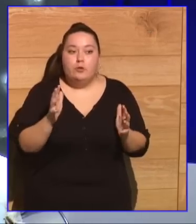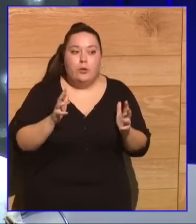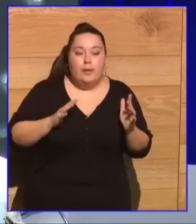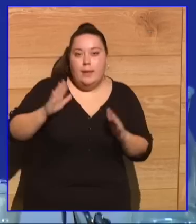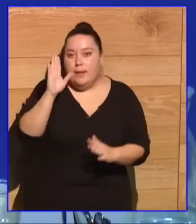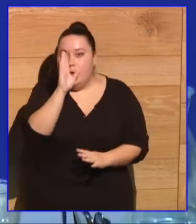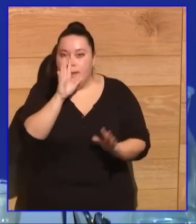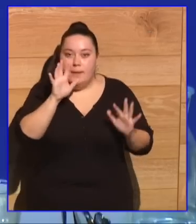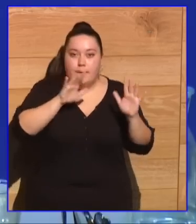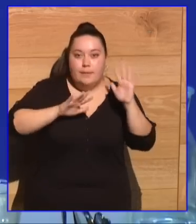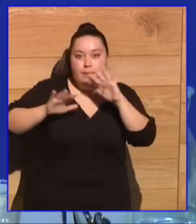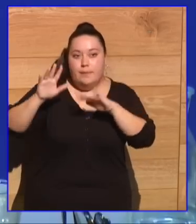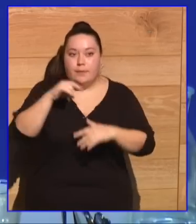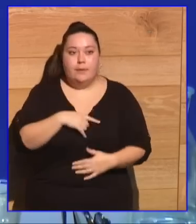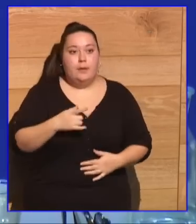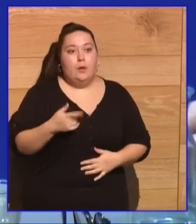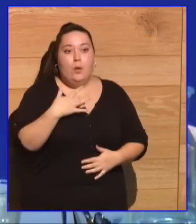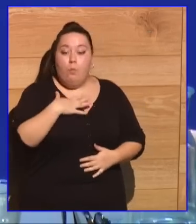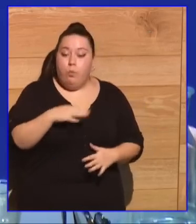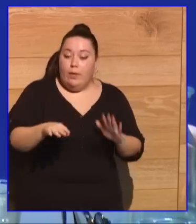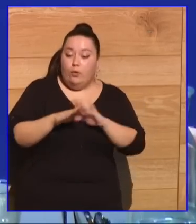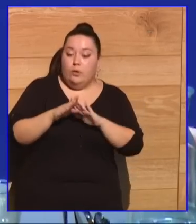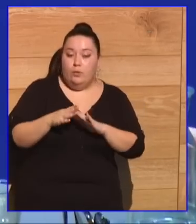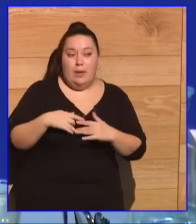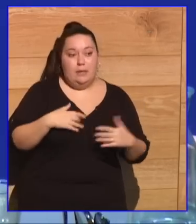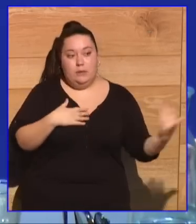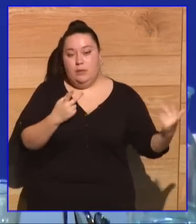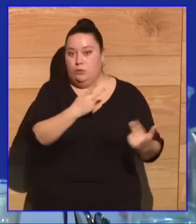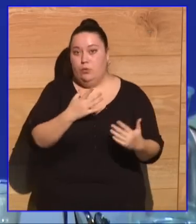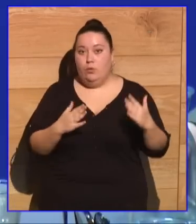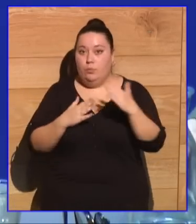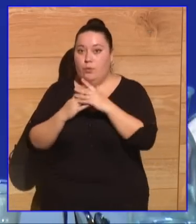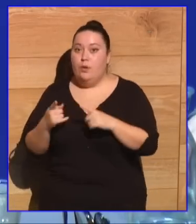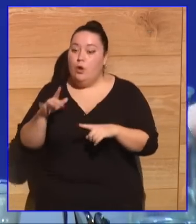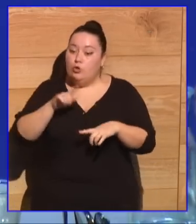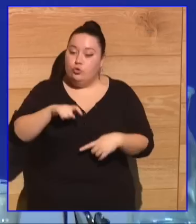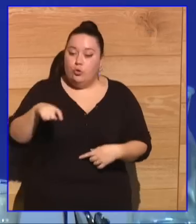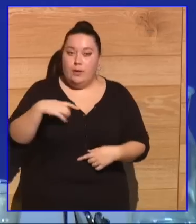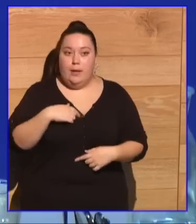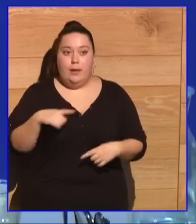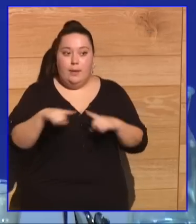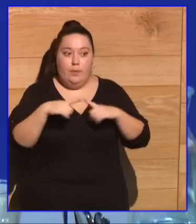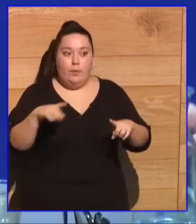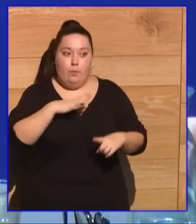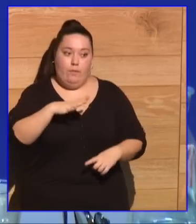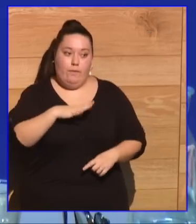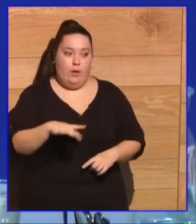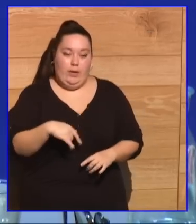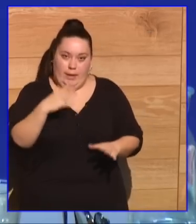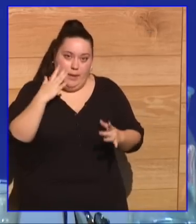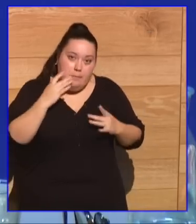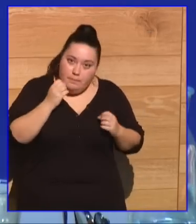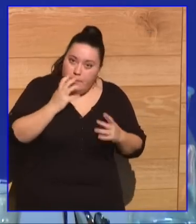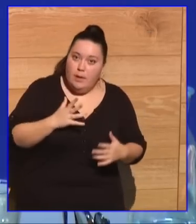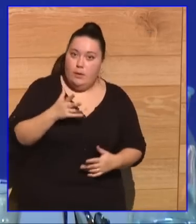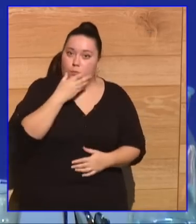¿Puedes, Rodrigo, sin que estos pesados interrumpan, tocar la melodía nada más? Sí, hombre, es verdad. En limpio, que quede blanco. ¿Puedo hacerte que una quede- segunda